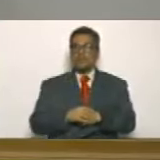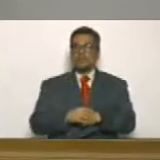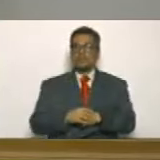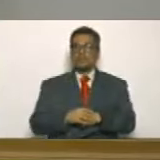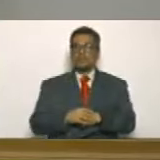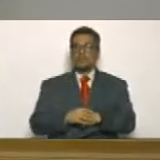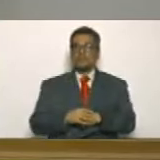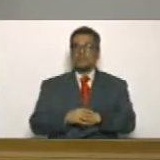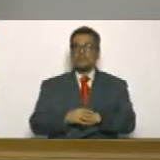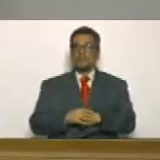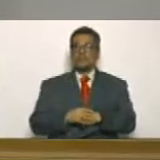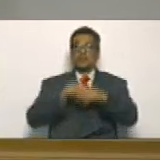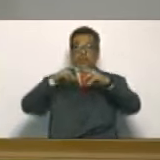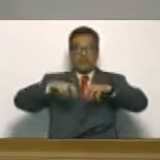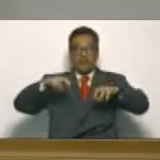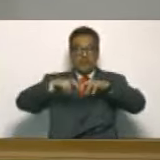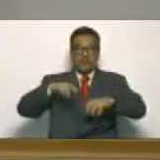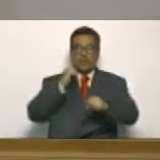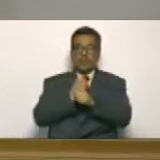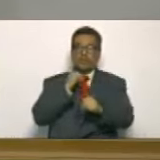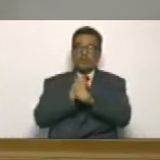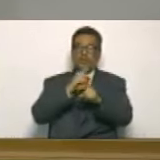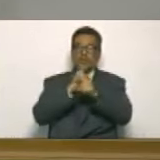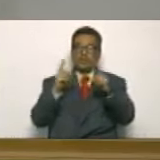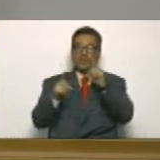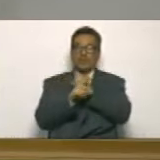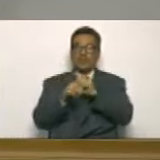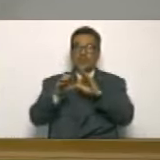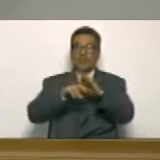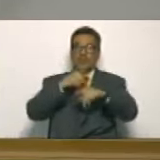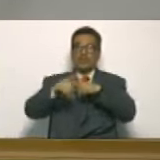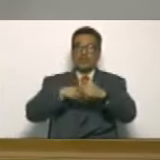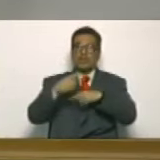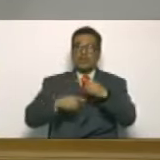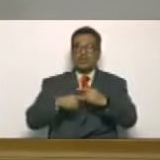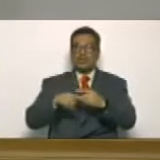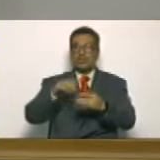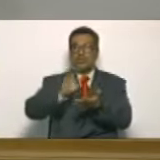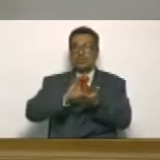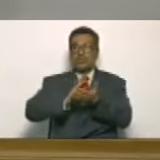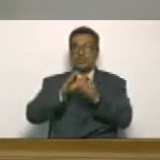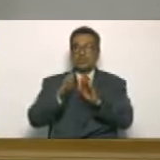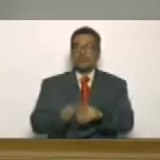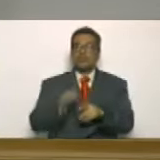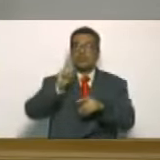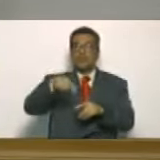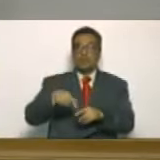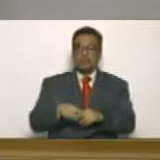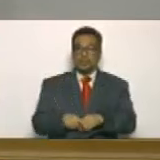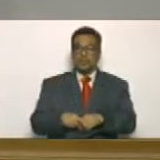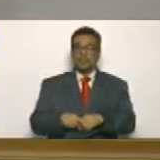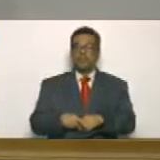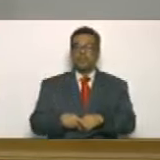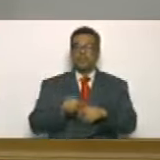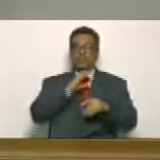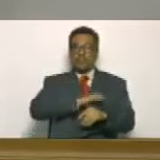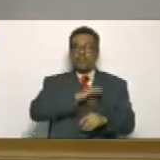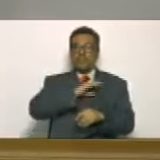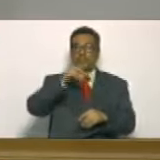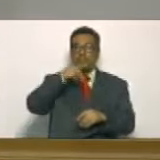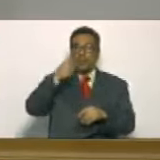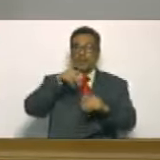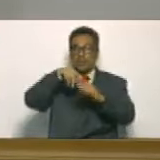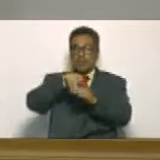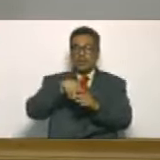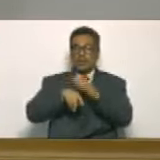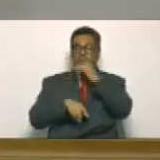que habría que revisar y trabajar una reforma del Código de Procedimiento Civil. También corresponde a la Comisión de Política